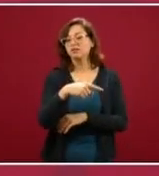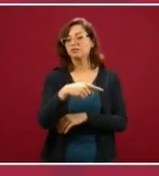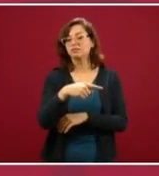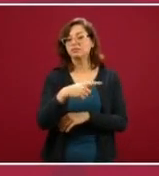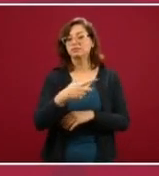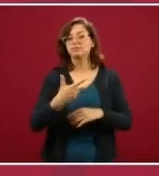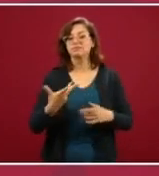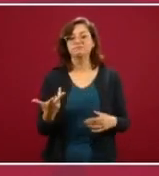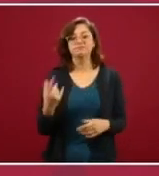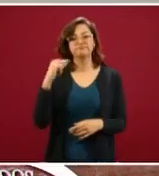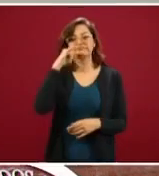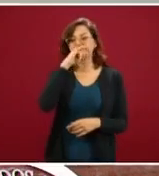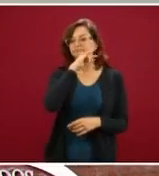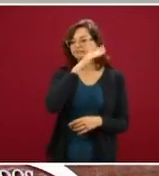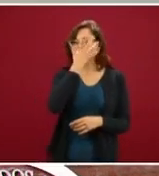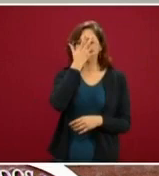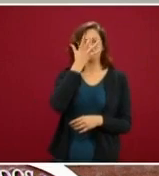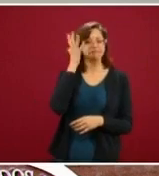muy hipócrita,